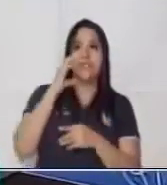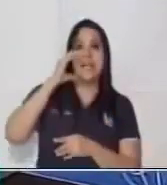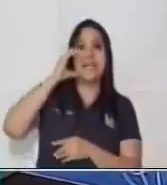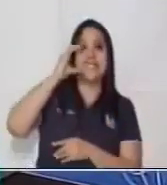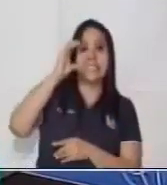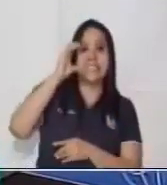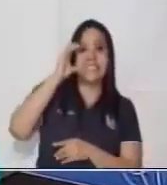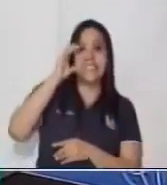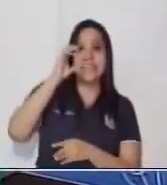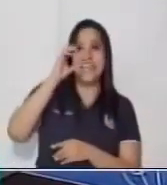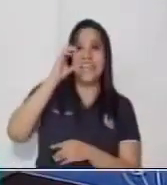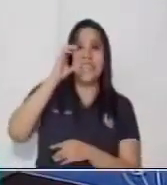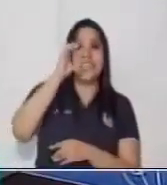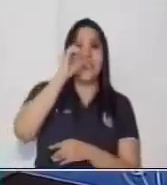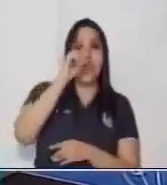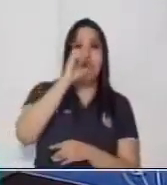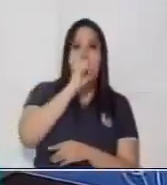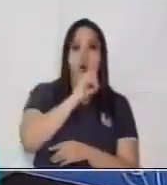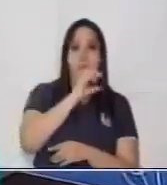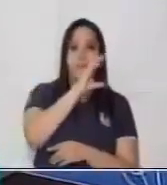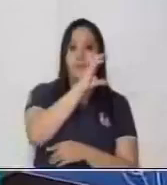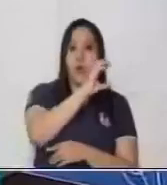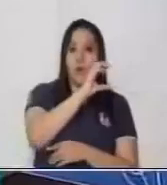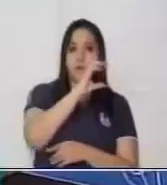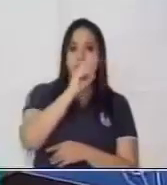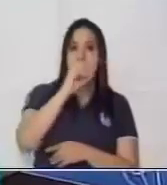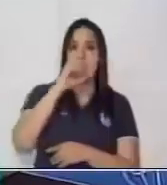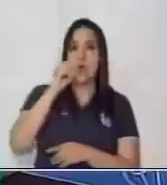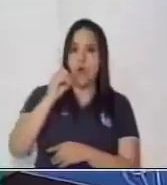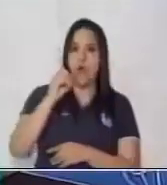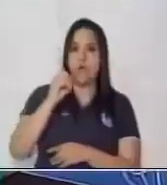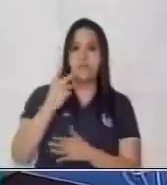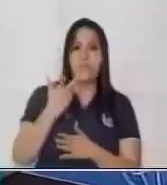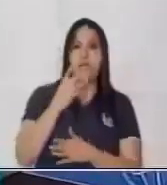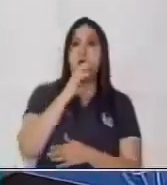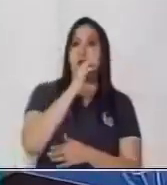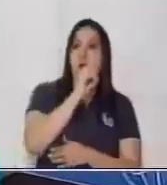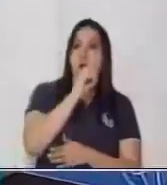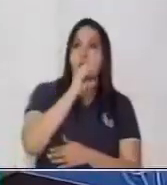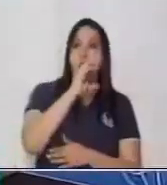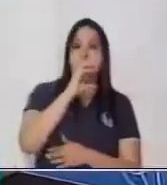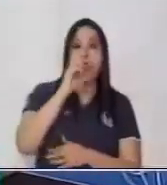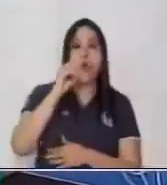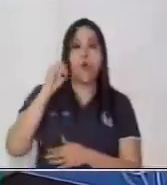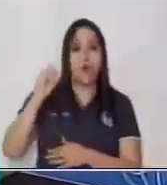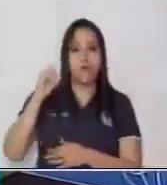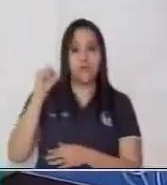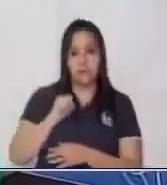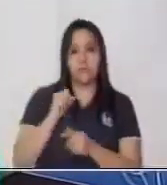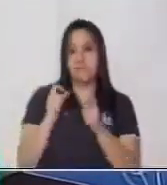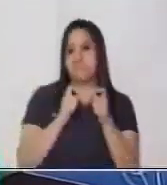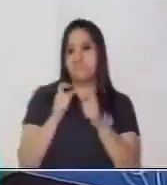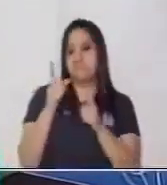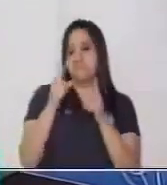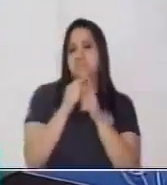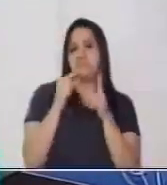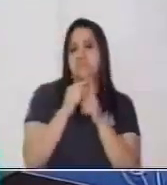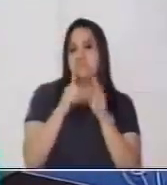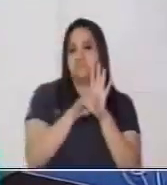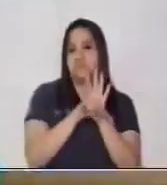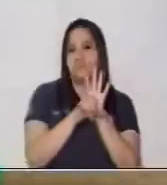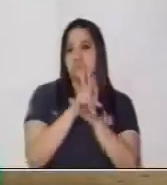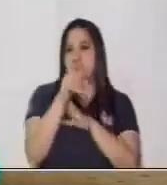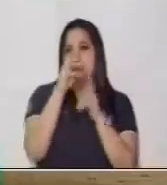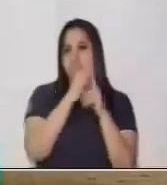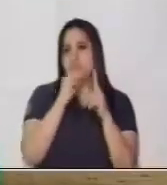un doble O, que es un coordinante, es un nexo coordinante o nexo de coordinación. Ambos